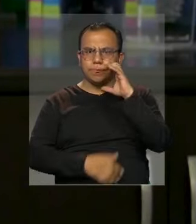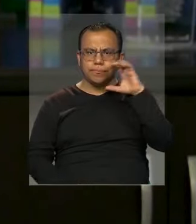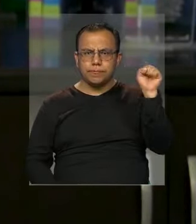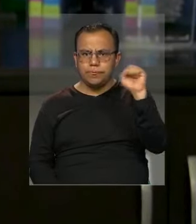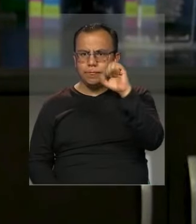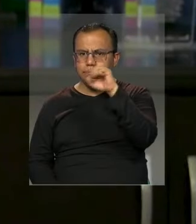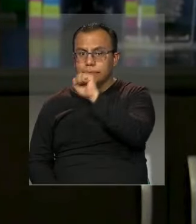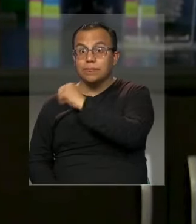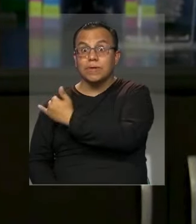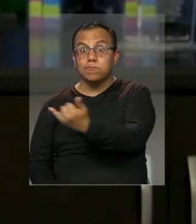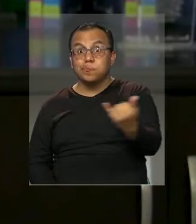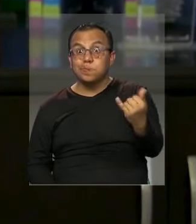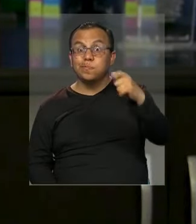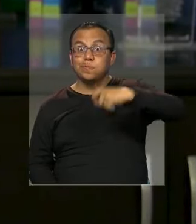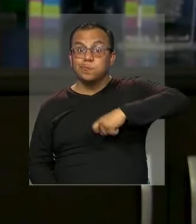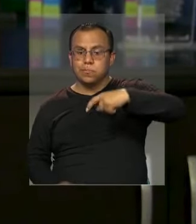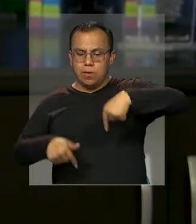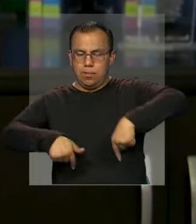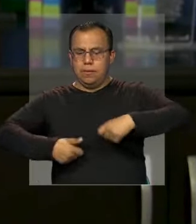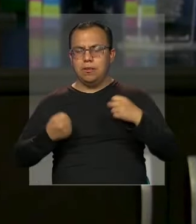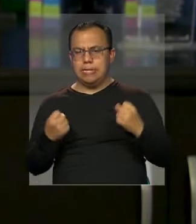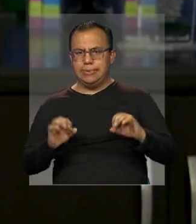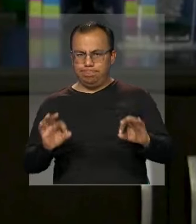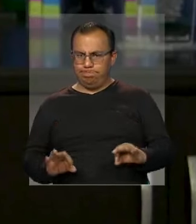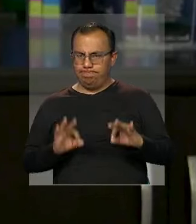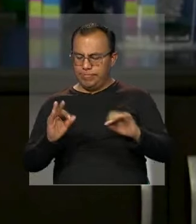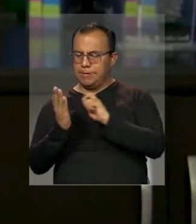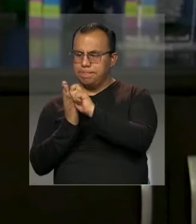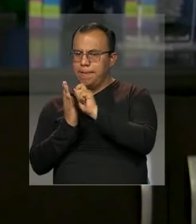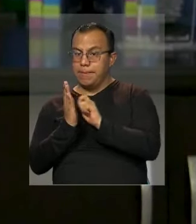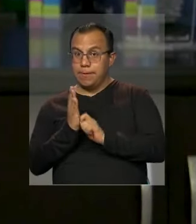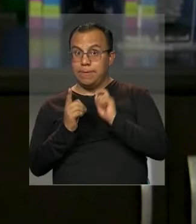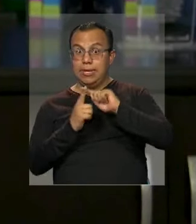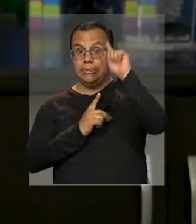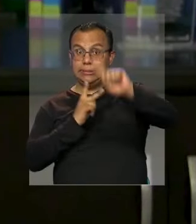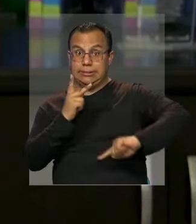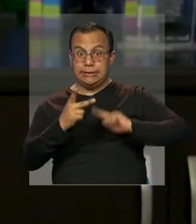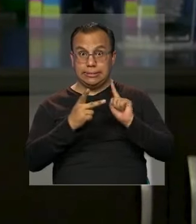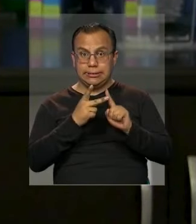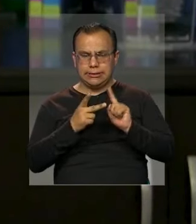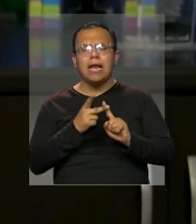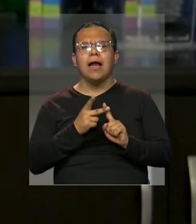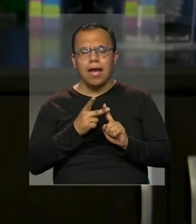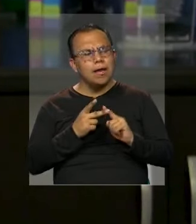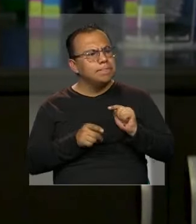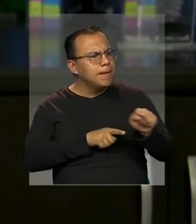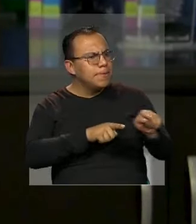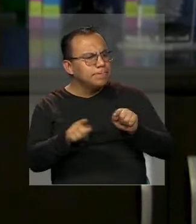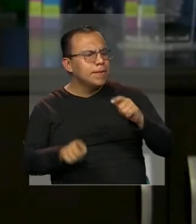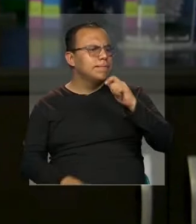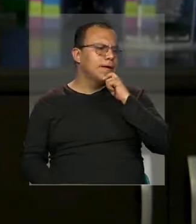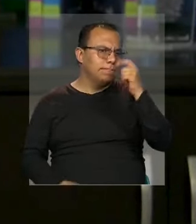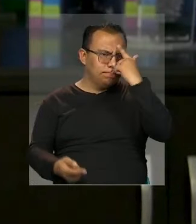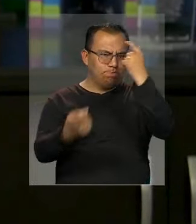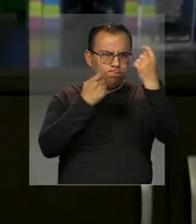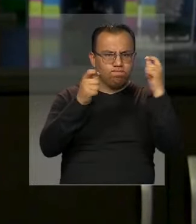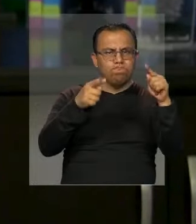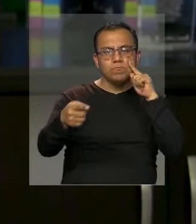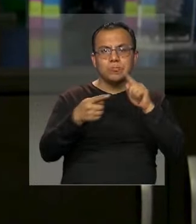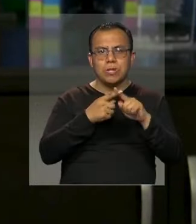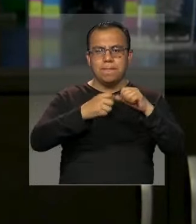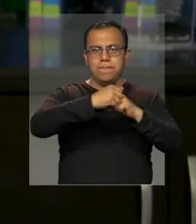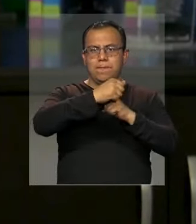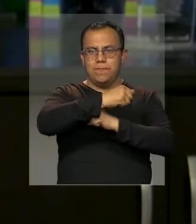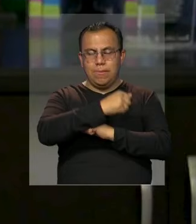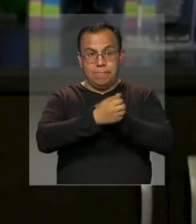nuestras necesidades aquí en Bogotá, bien identificadas, y un segundo, poder tener herramientas y estrategias que nos dé ese piloto